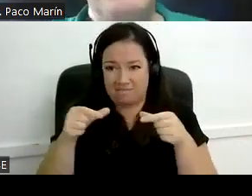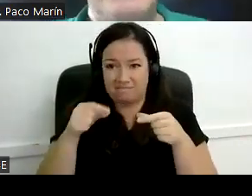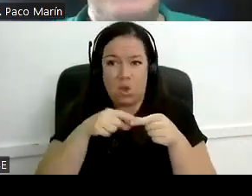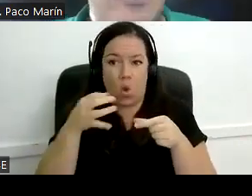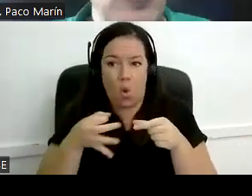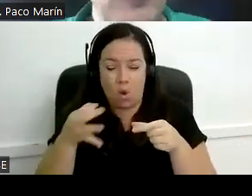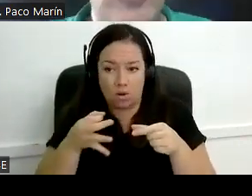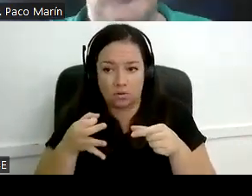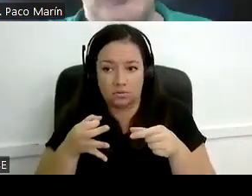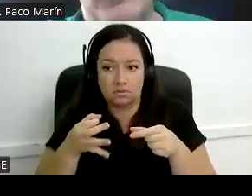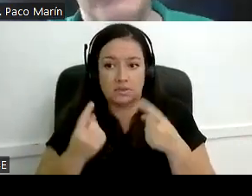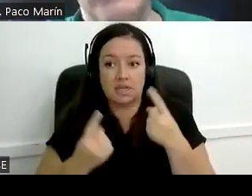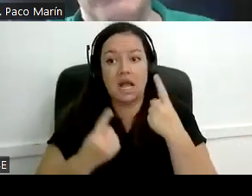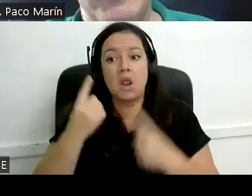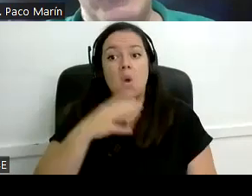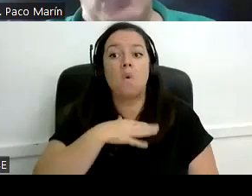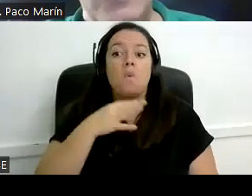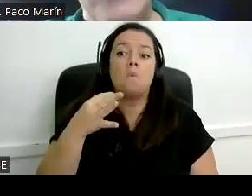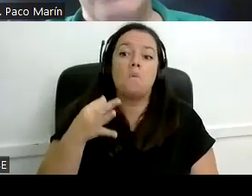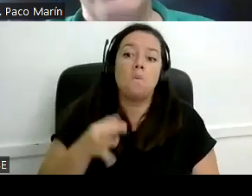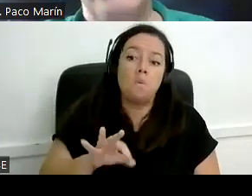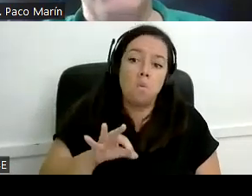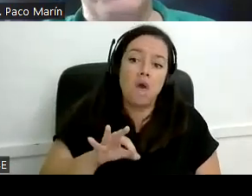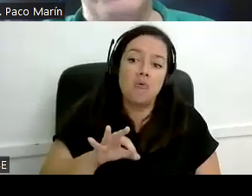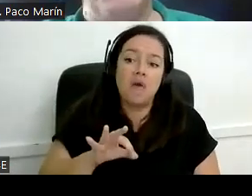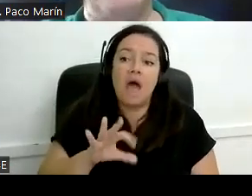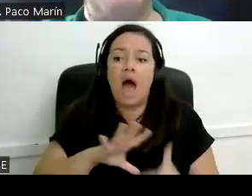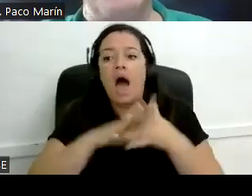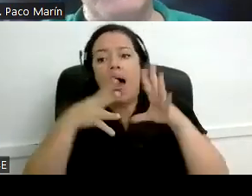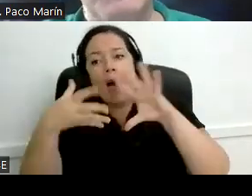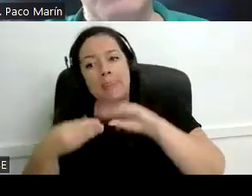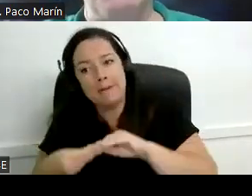producto. En algunas ocasiones se puede regular, es decir, se le puede dar a la